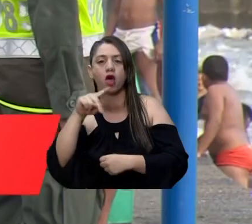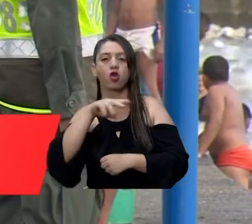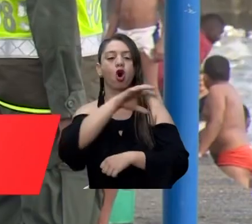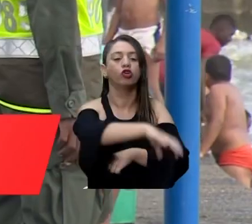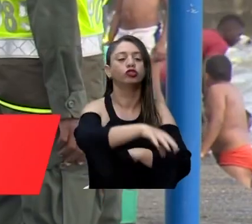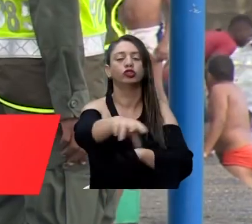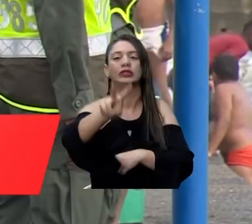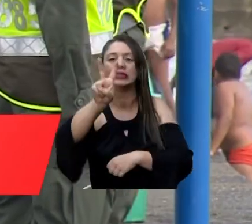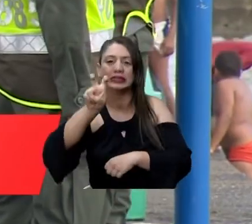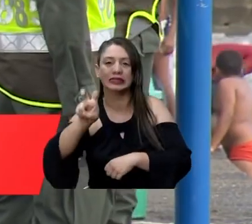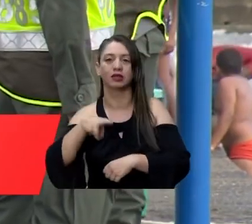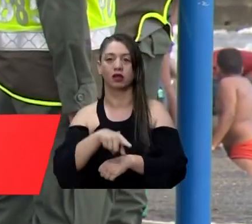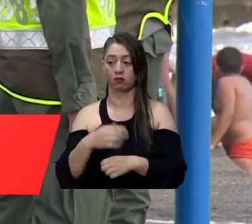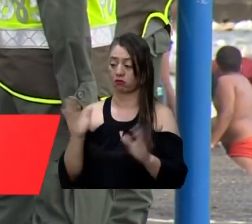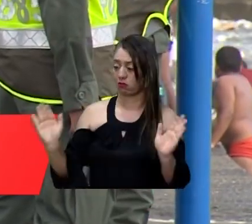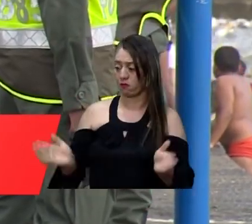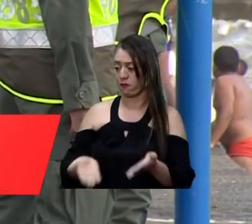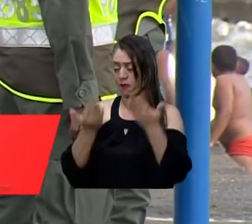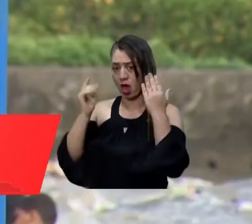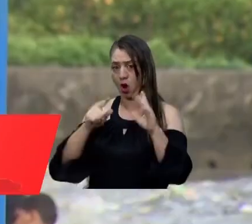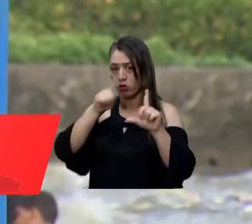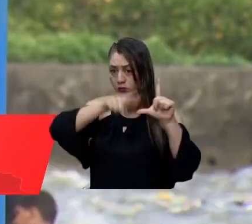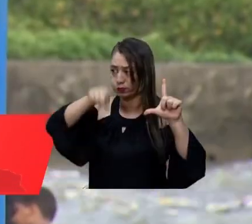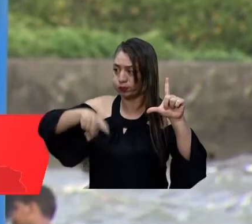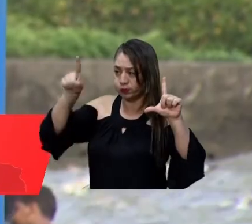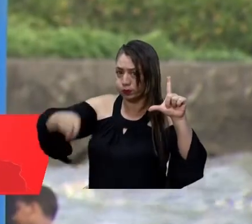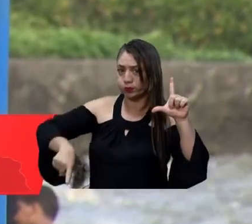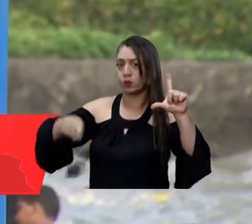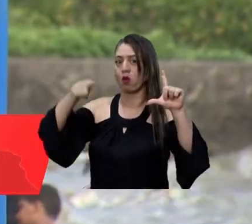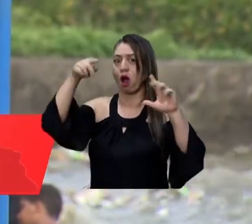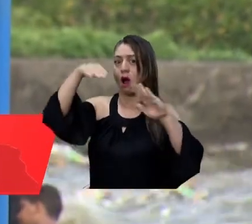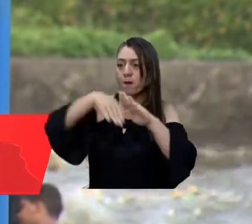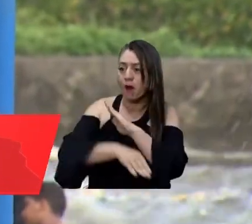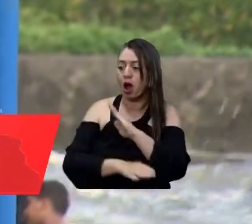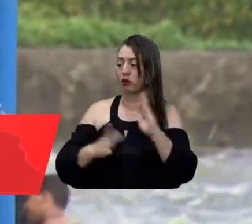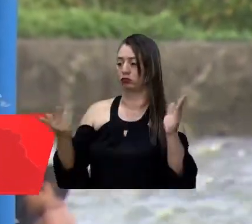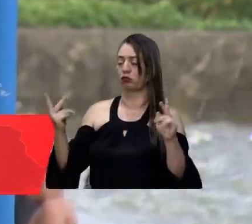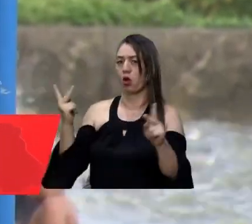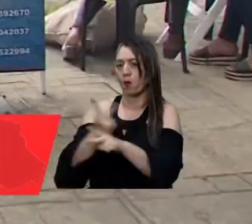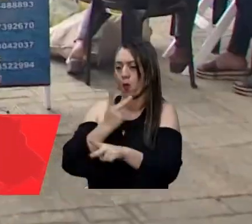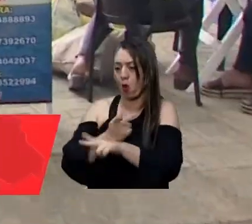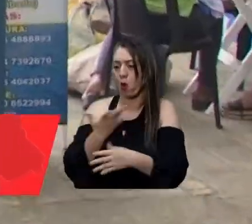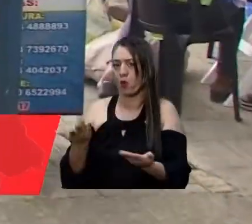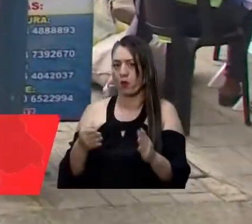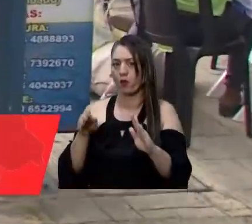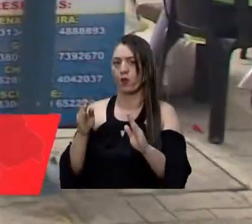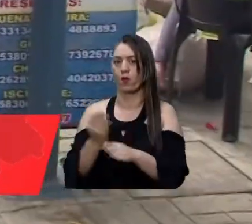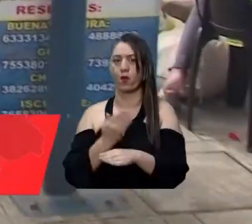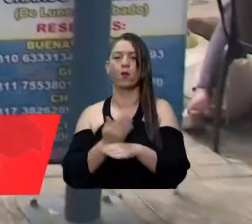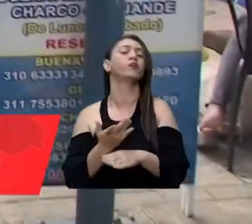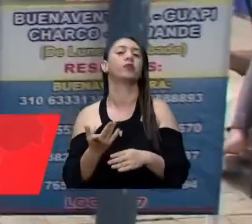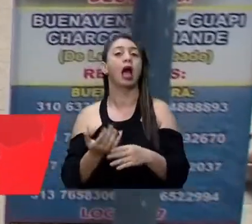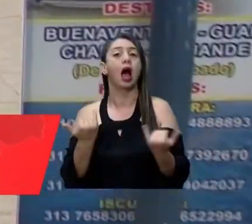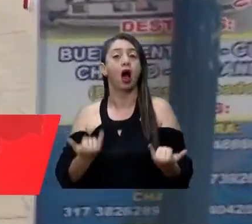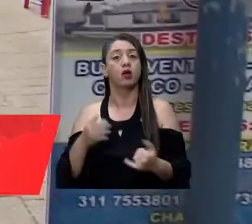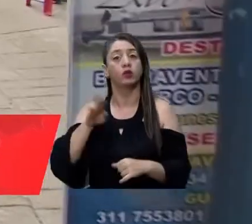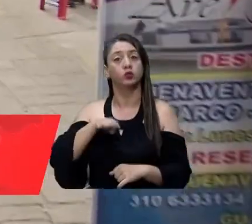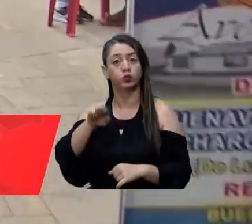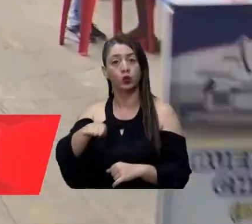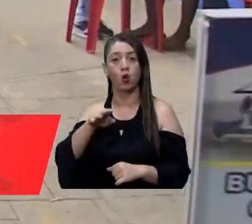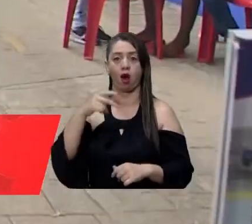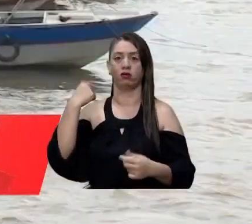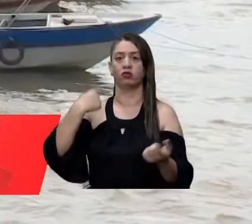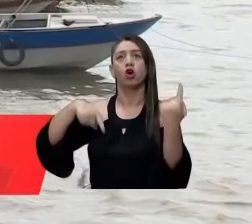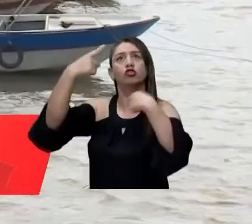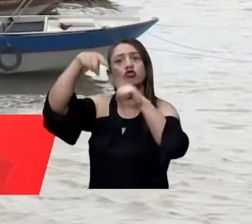7. Han ido mejorando los indicadores, se ha bajado el tema de los enfrentamientos, Y en este momento Buenaventura además está como epicentro